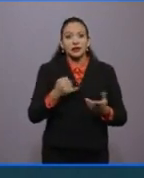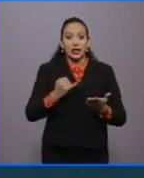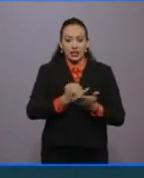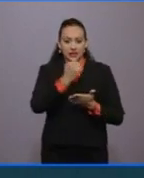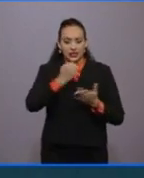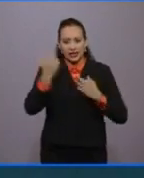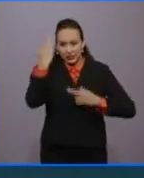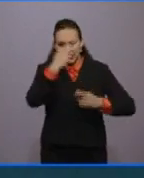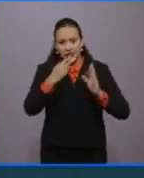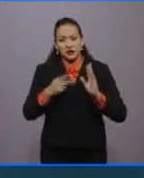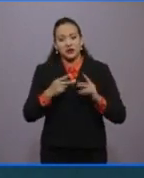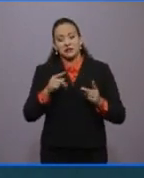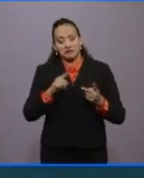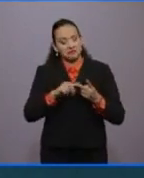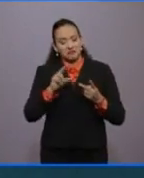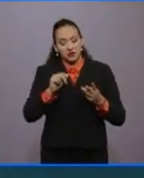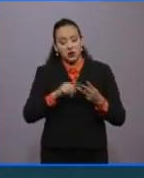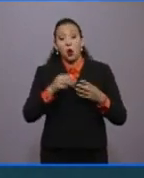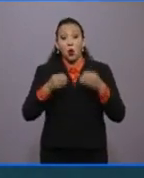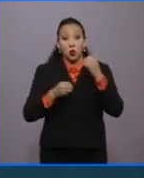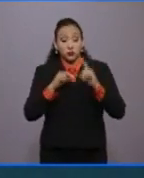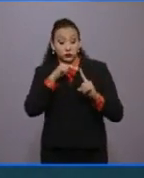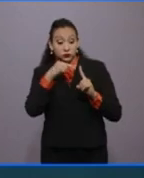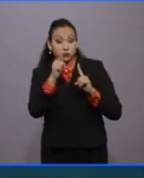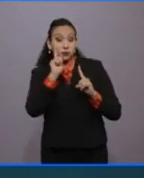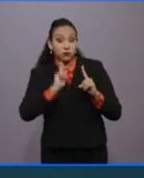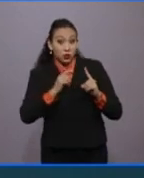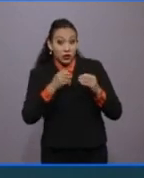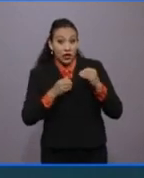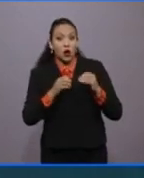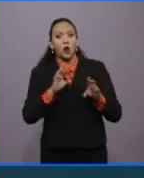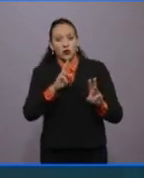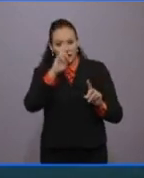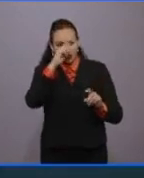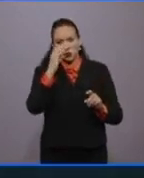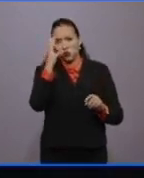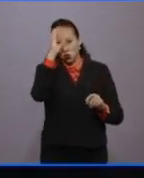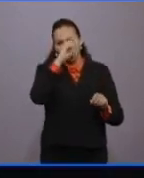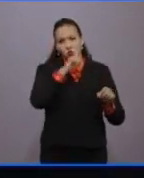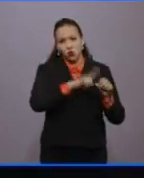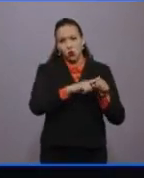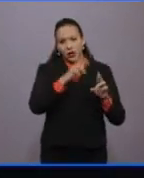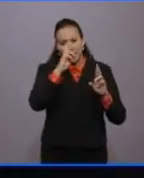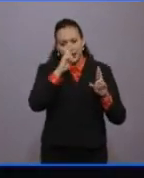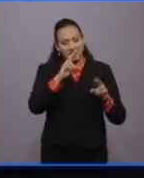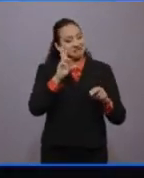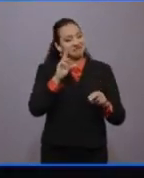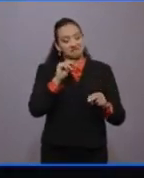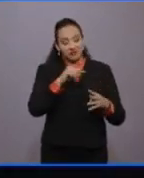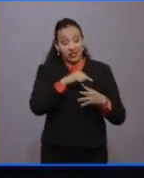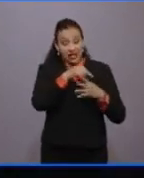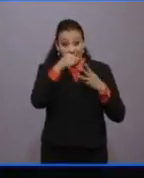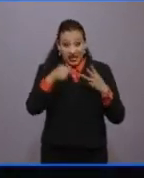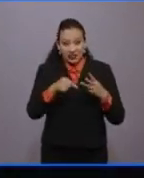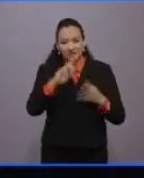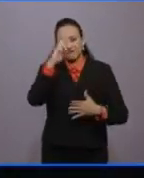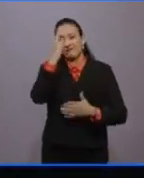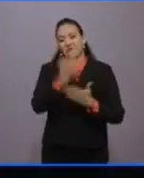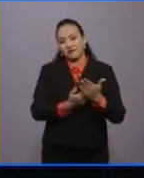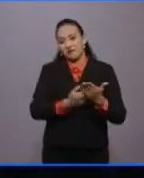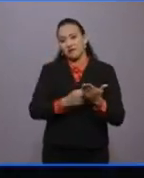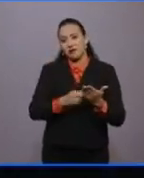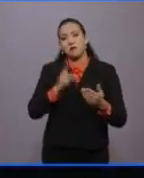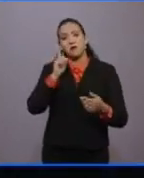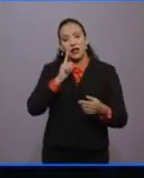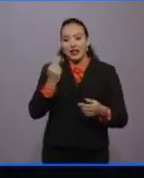sentencia y no se le juzgó con perspectiva de género y enfoque interseccional. Este caso representó una violación a su derecho